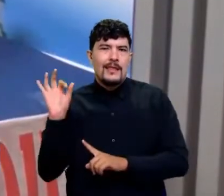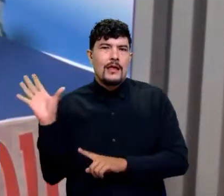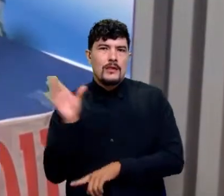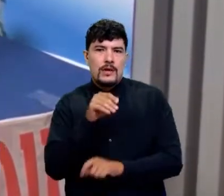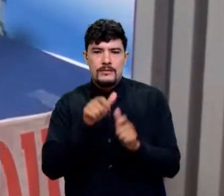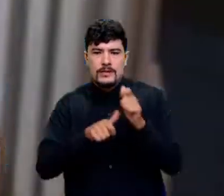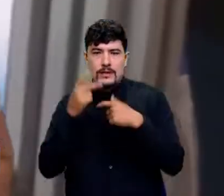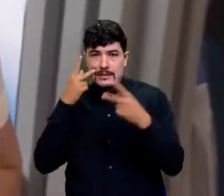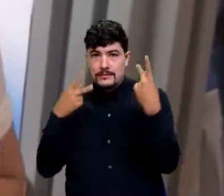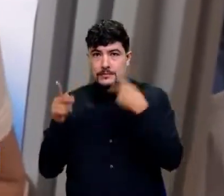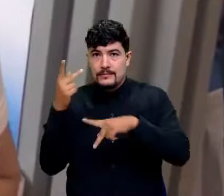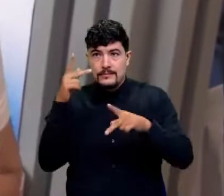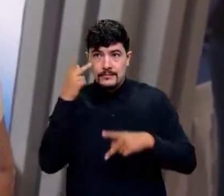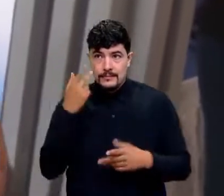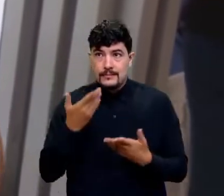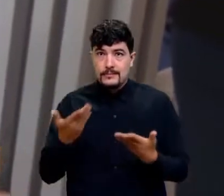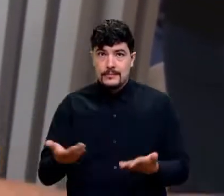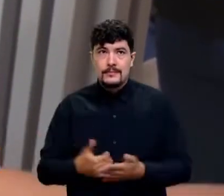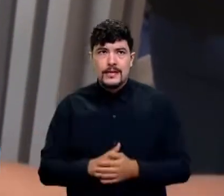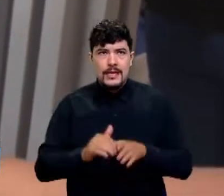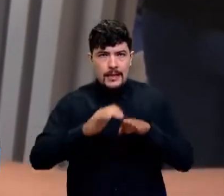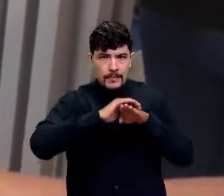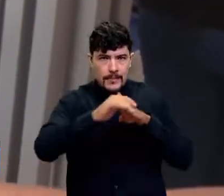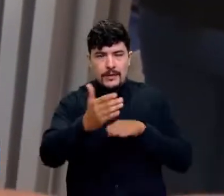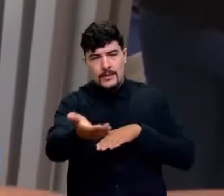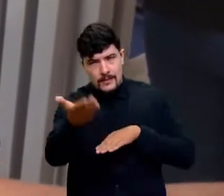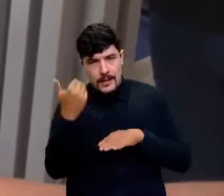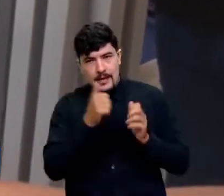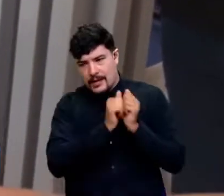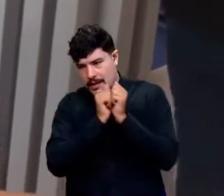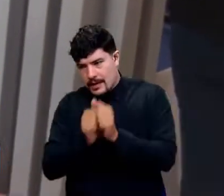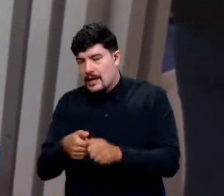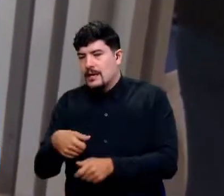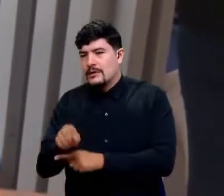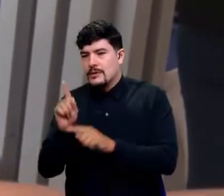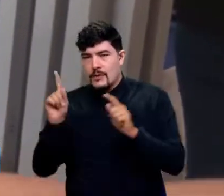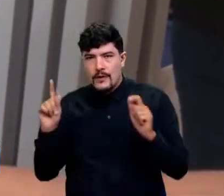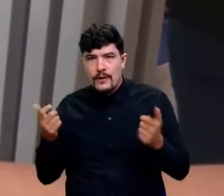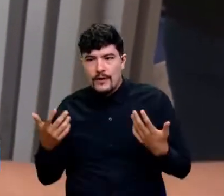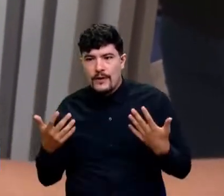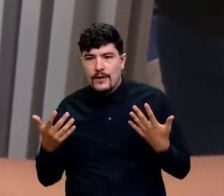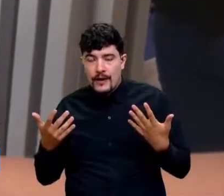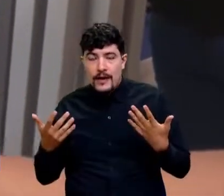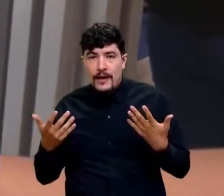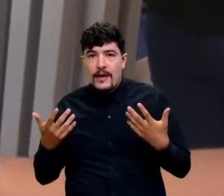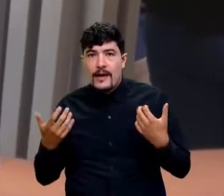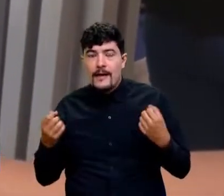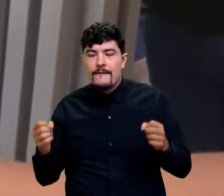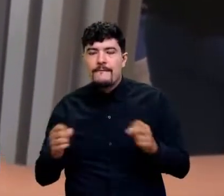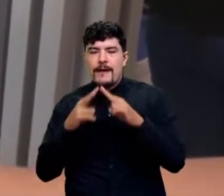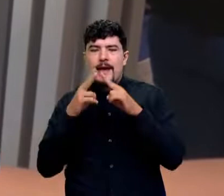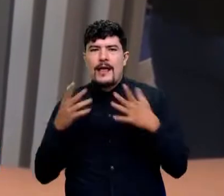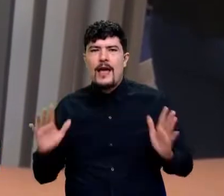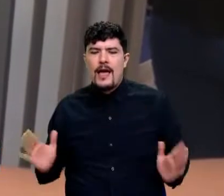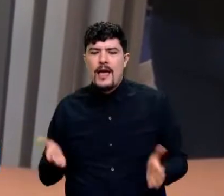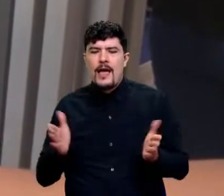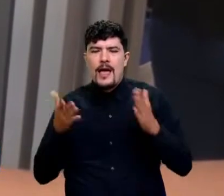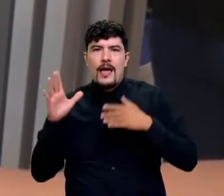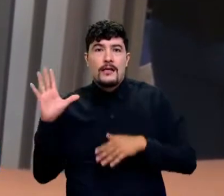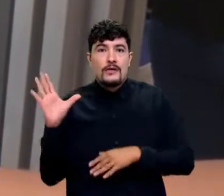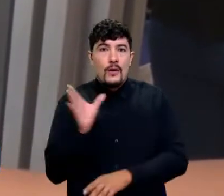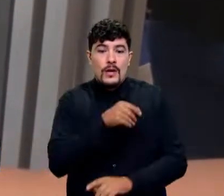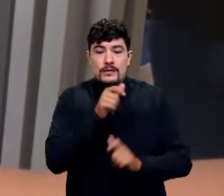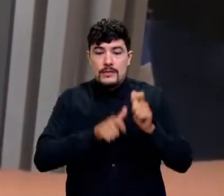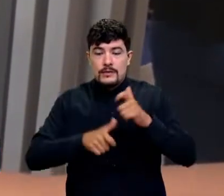los invito para que nos acompañen en esta feria empresarial en todas las personas emprendedoras que de verdad